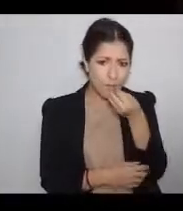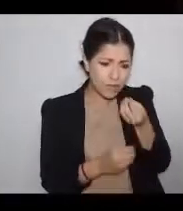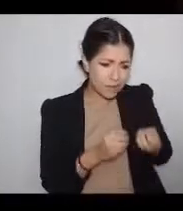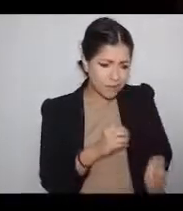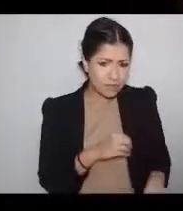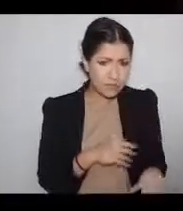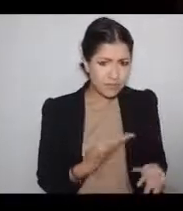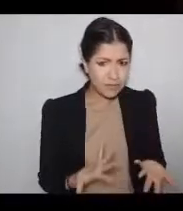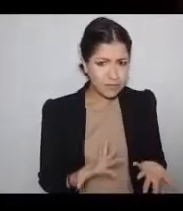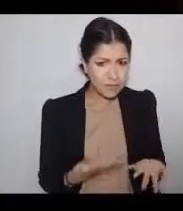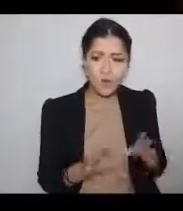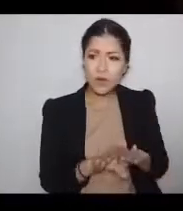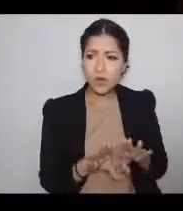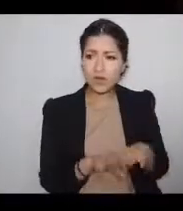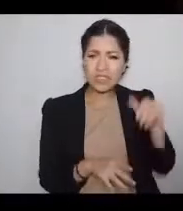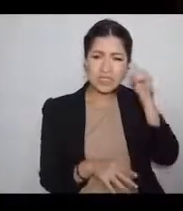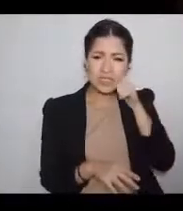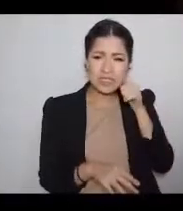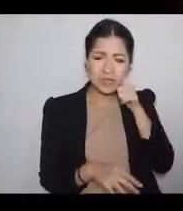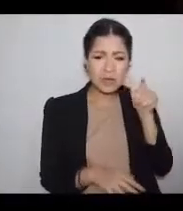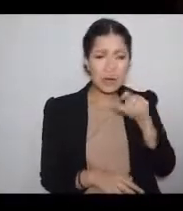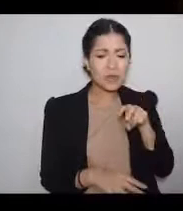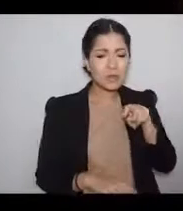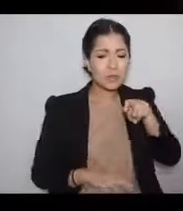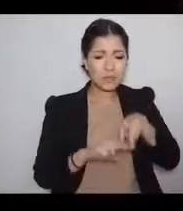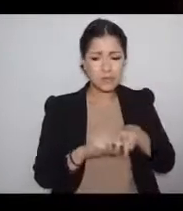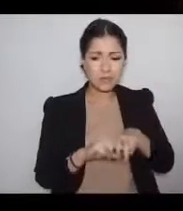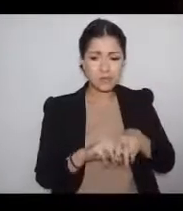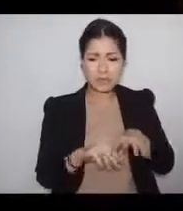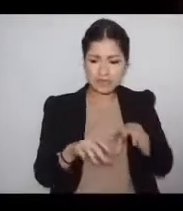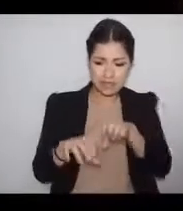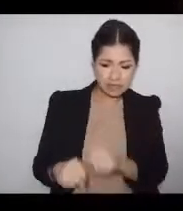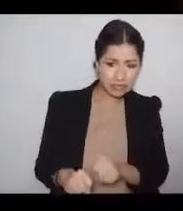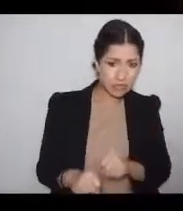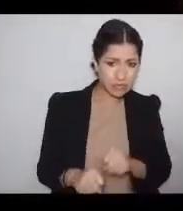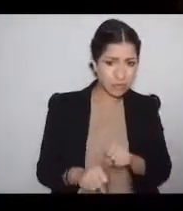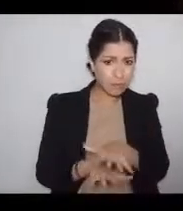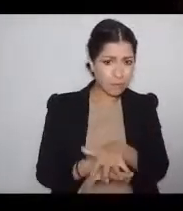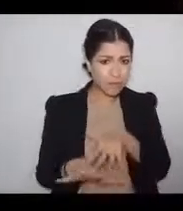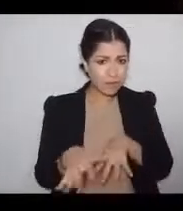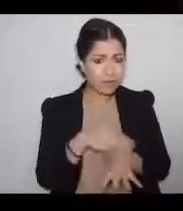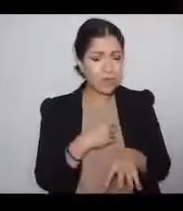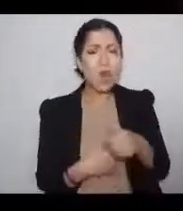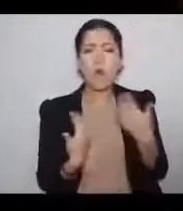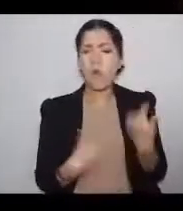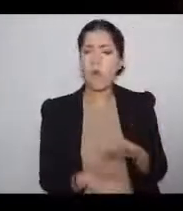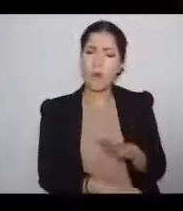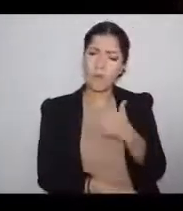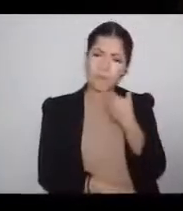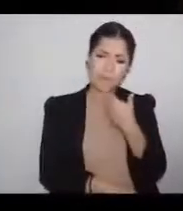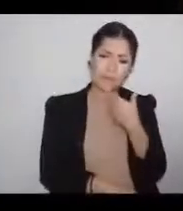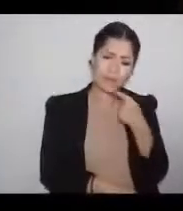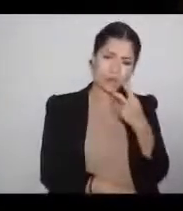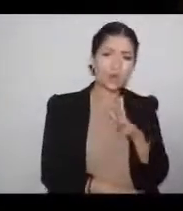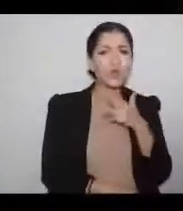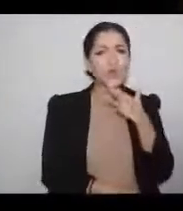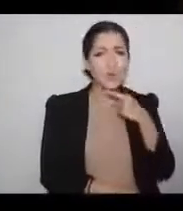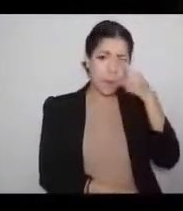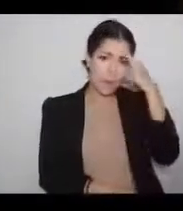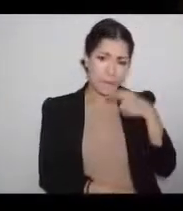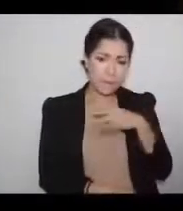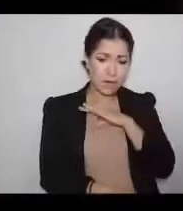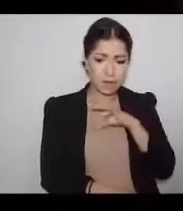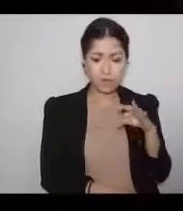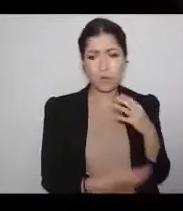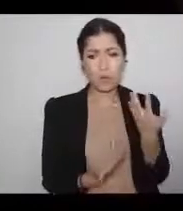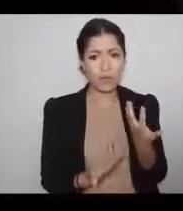desagradable! ¡Me aprieta los tobillos! ¡Además, maldice todo el día! ¡Es un magnífico enano! ¡Lo usaste para que te rascara las